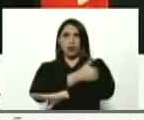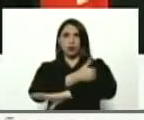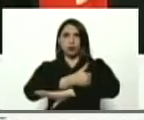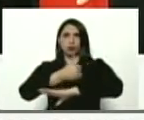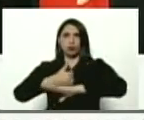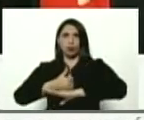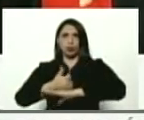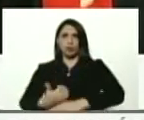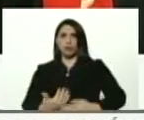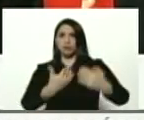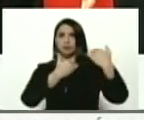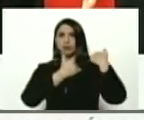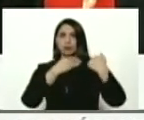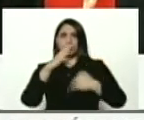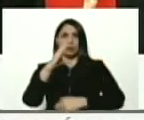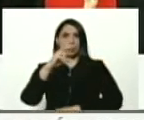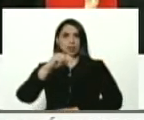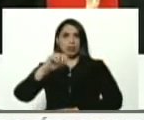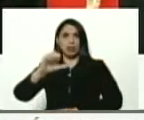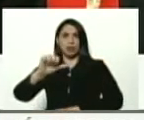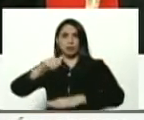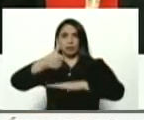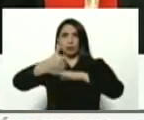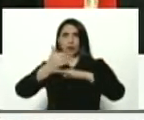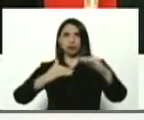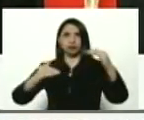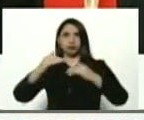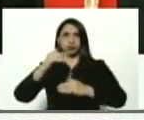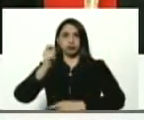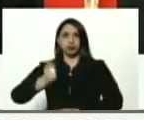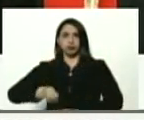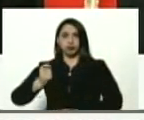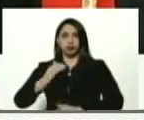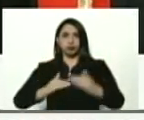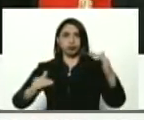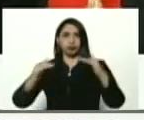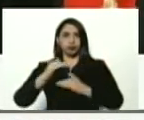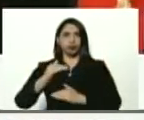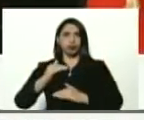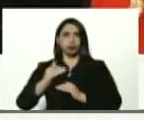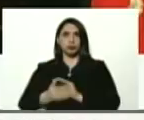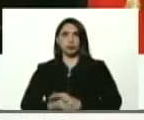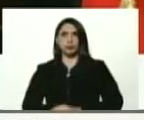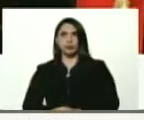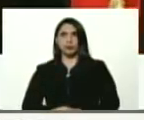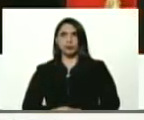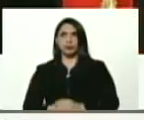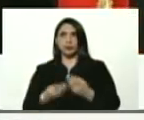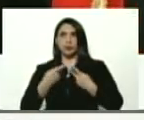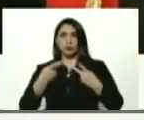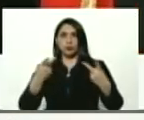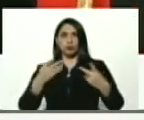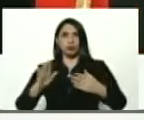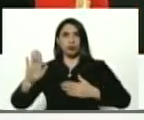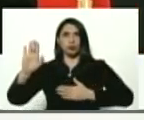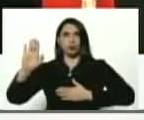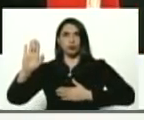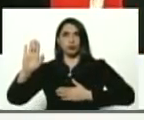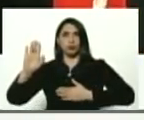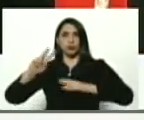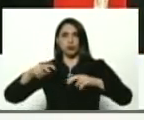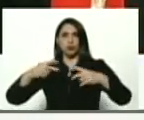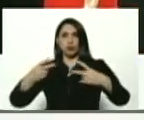ente comicial. A esta hora, la máxima autoridad del alto juzgado, magistrado Michael Moreno, va a proceder a la juramentación de los